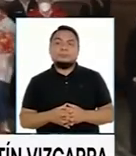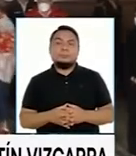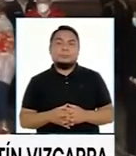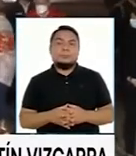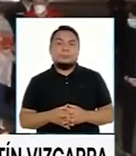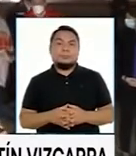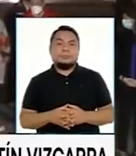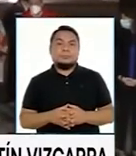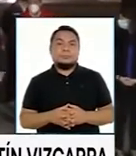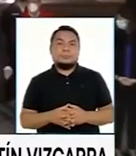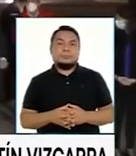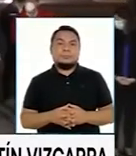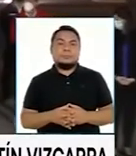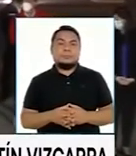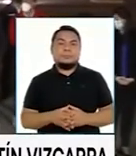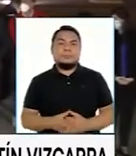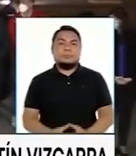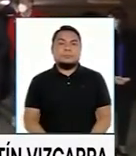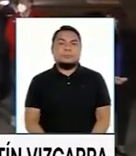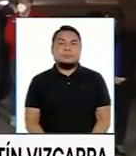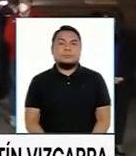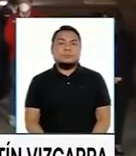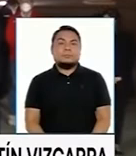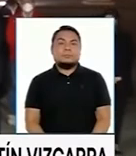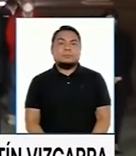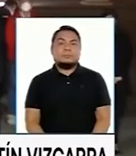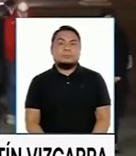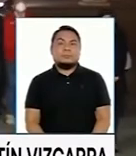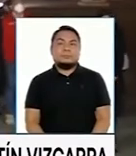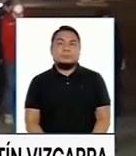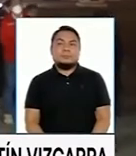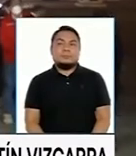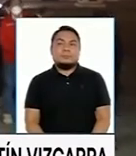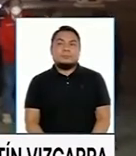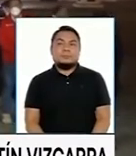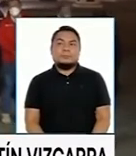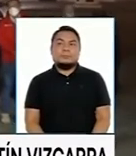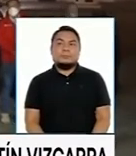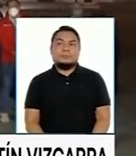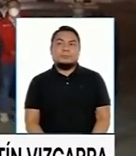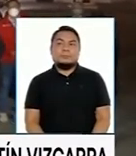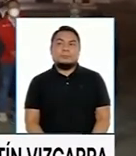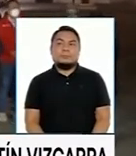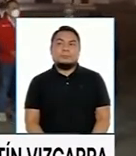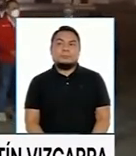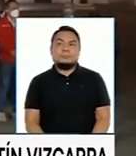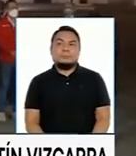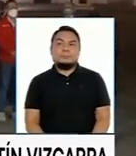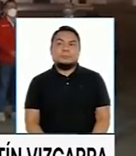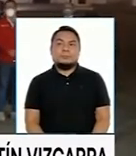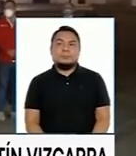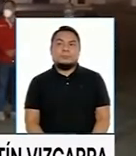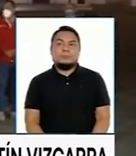de una corte penal. Eso te iba a consultar, digamos, ¿cómo es posible que el Congreso